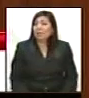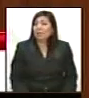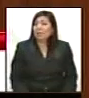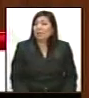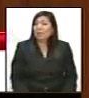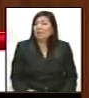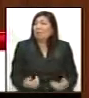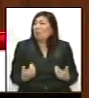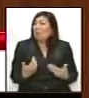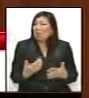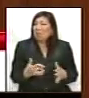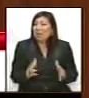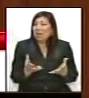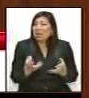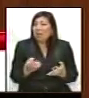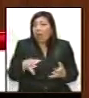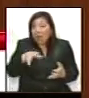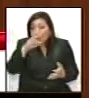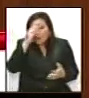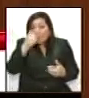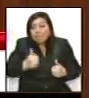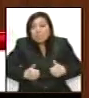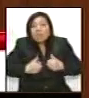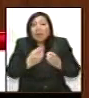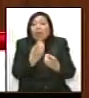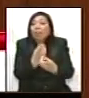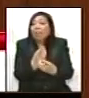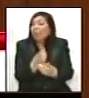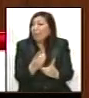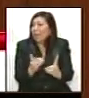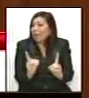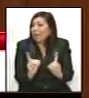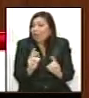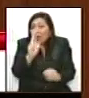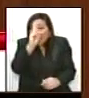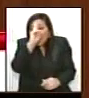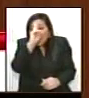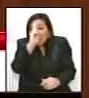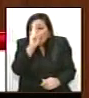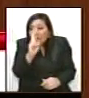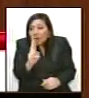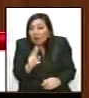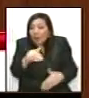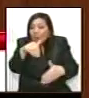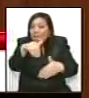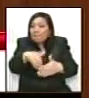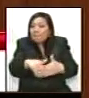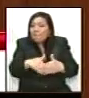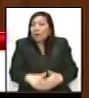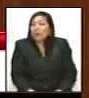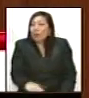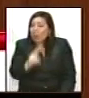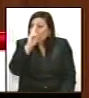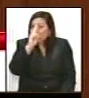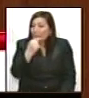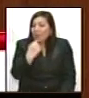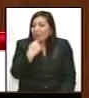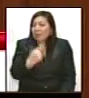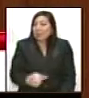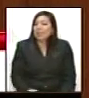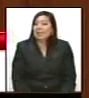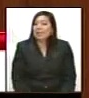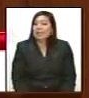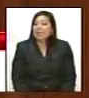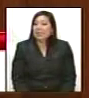minoría lo que quieren tienen que aprender a vivir en democracia a respetar los votos y respecto a lo que dice